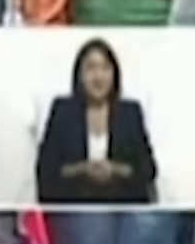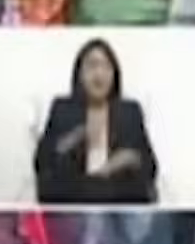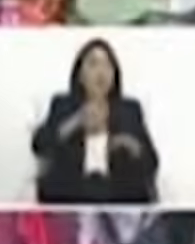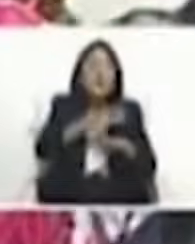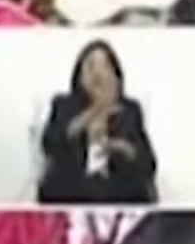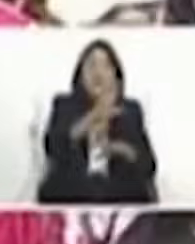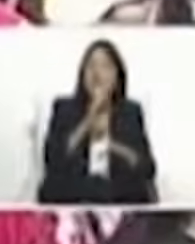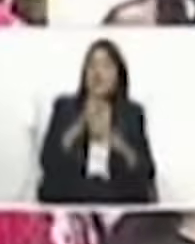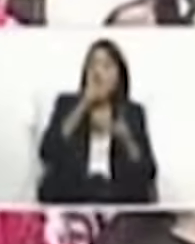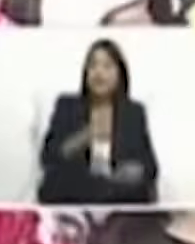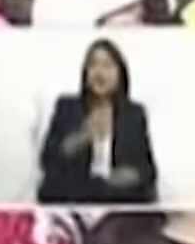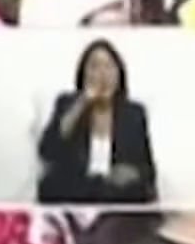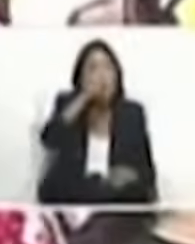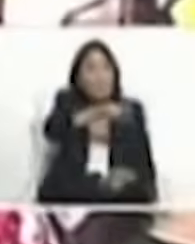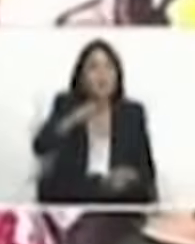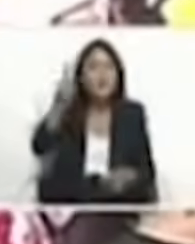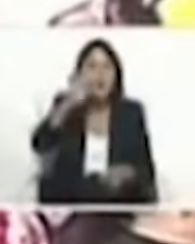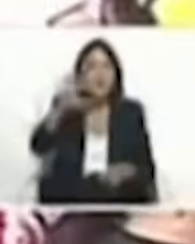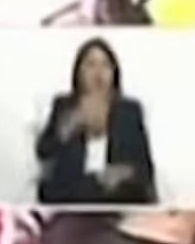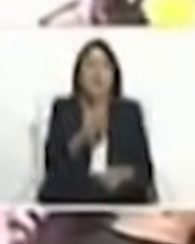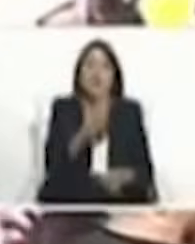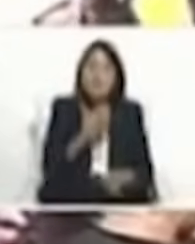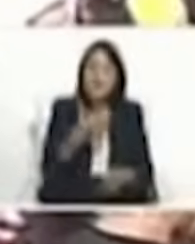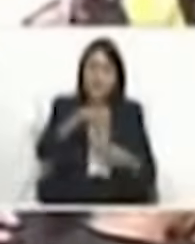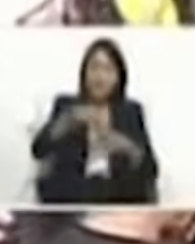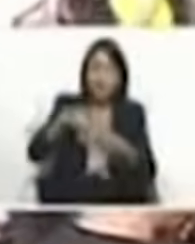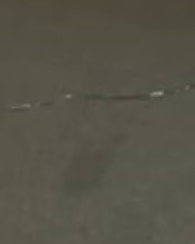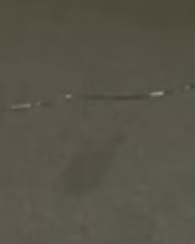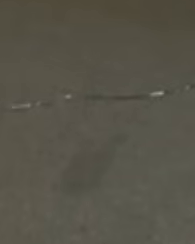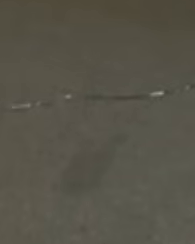pueblo, expresada el 3 de diciembre.